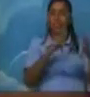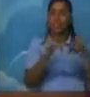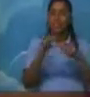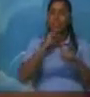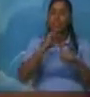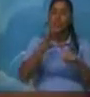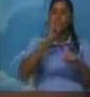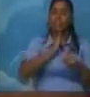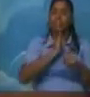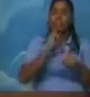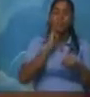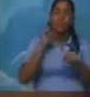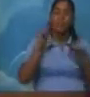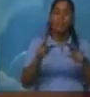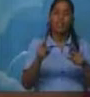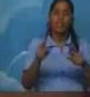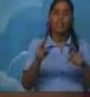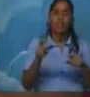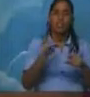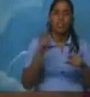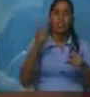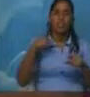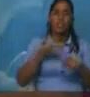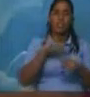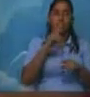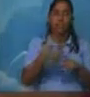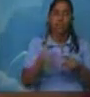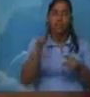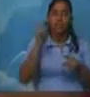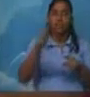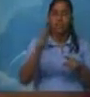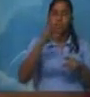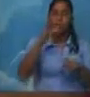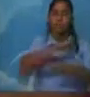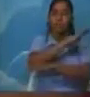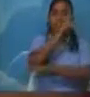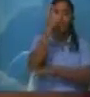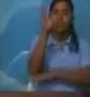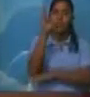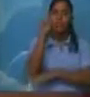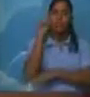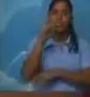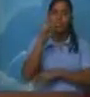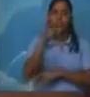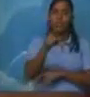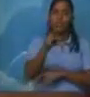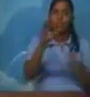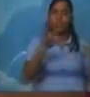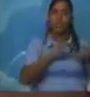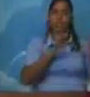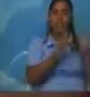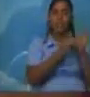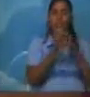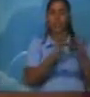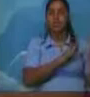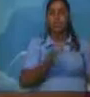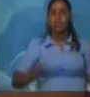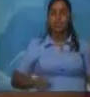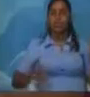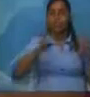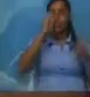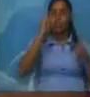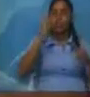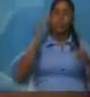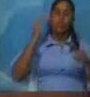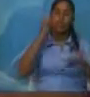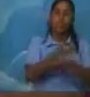de Israel en ese paquete nosotros no teníamos nada que ver pero en el paquete celestial Sí si usted acepta a Jesucristo Dios lo va a